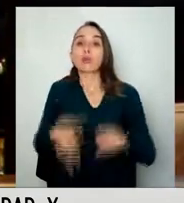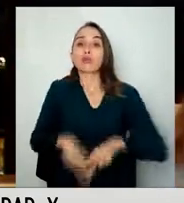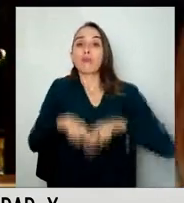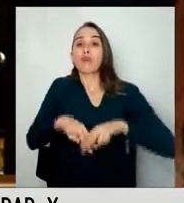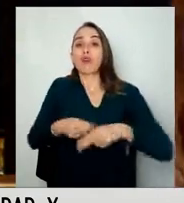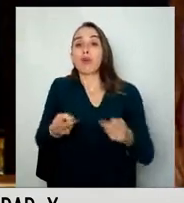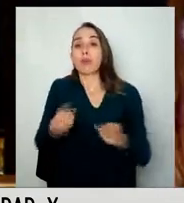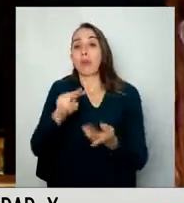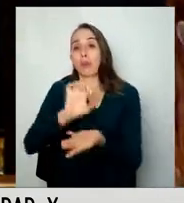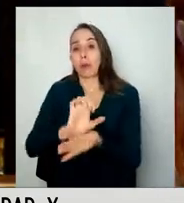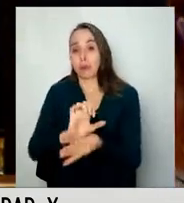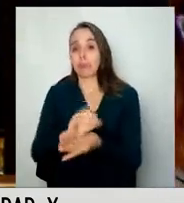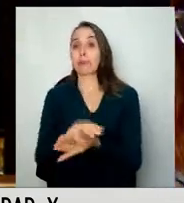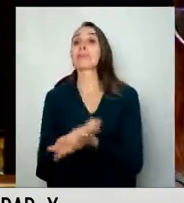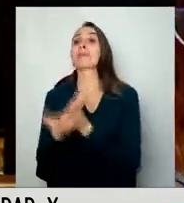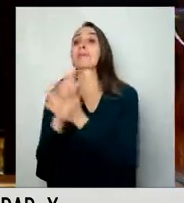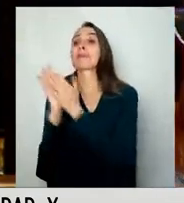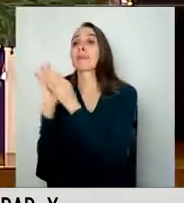presidente